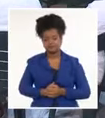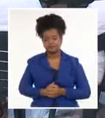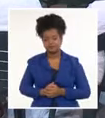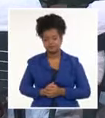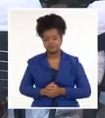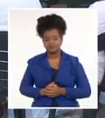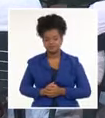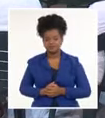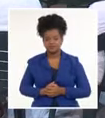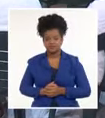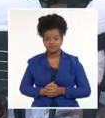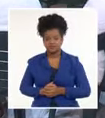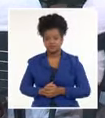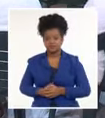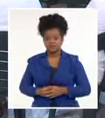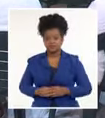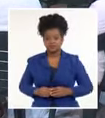Sí, por favor.